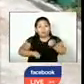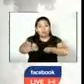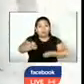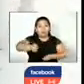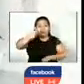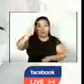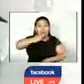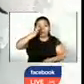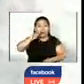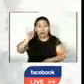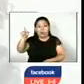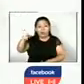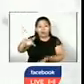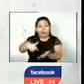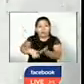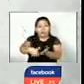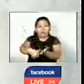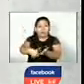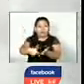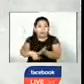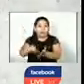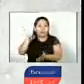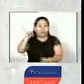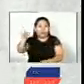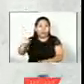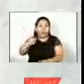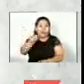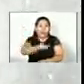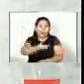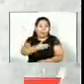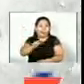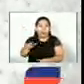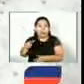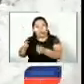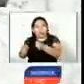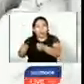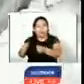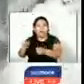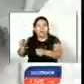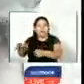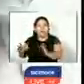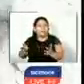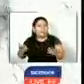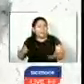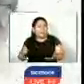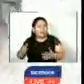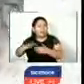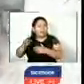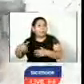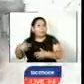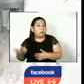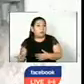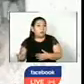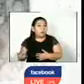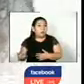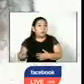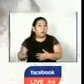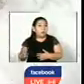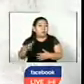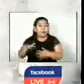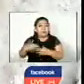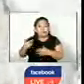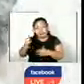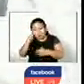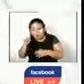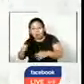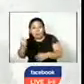el de la alcaldía fue el que ocasionó quedó ahí estancado entonces y después ya se se escarbó y